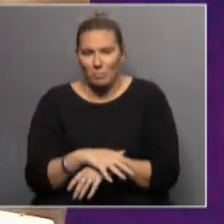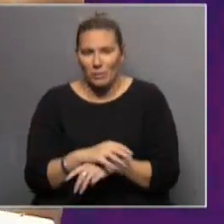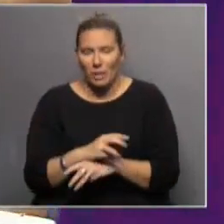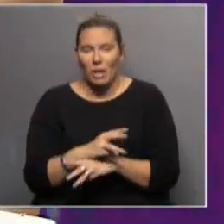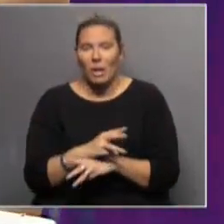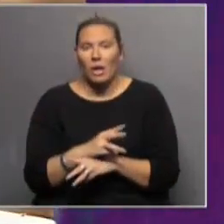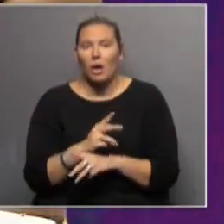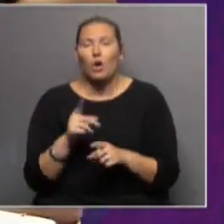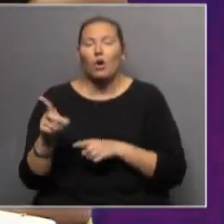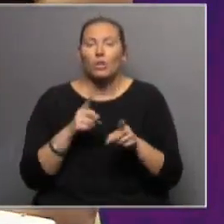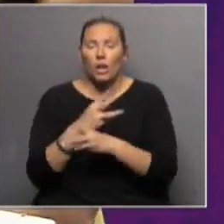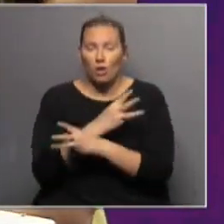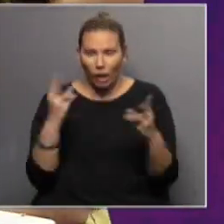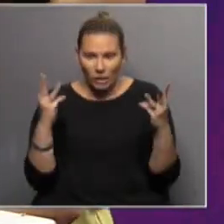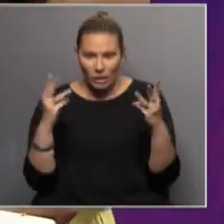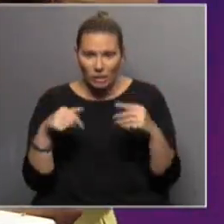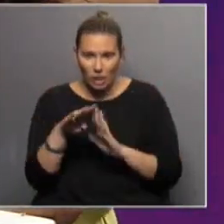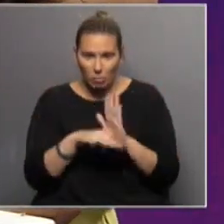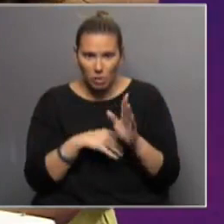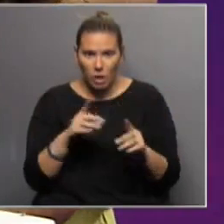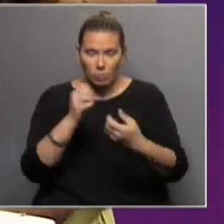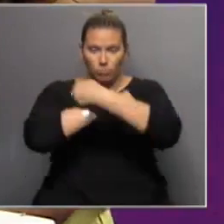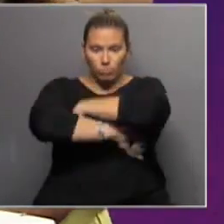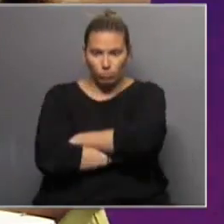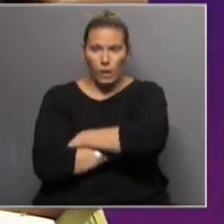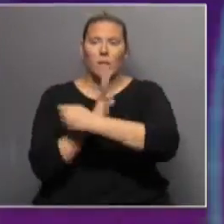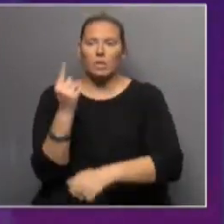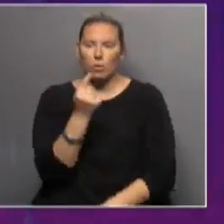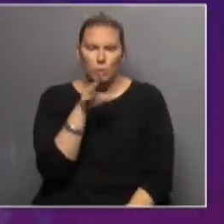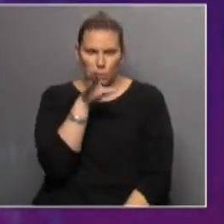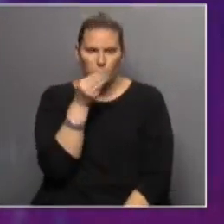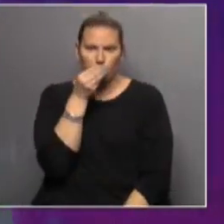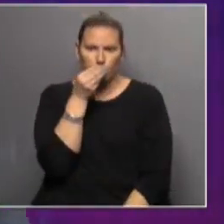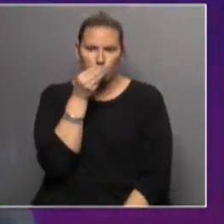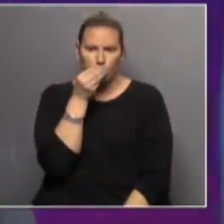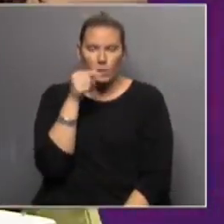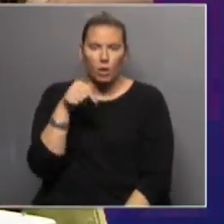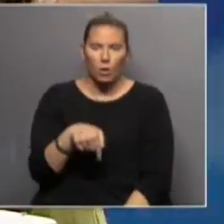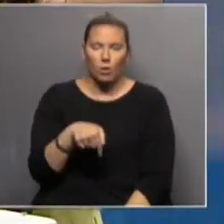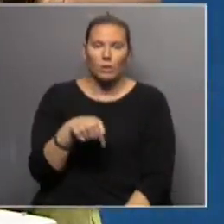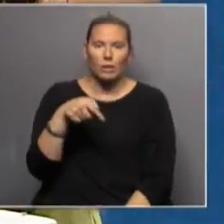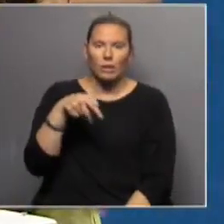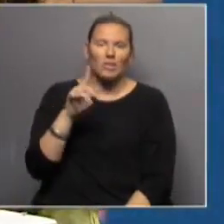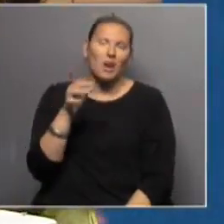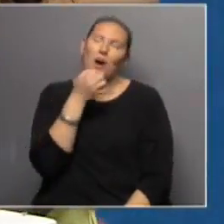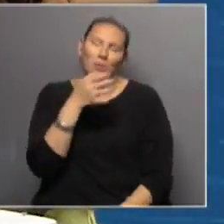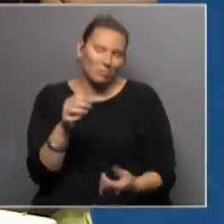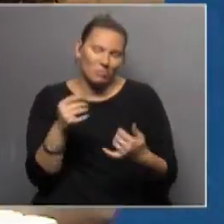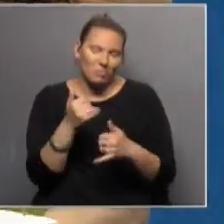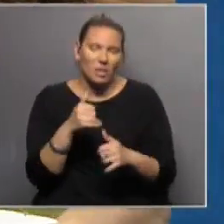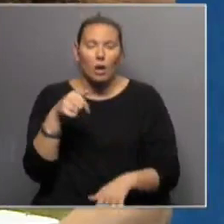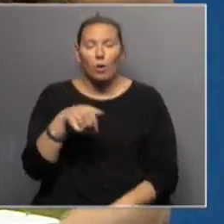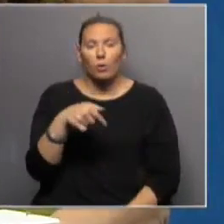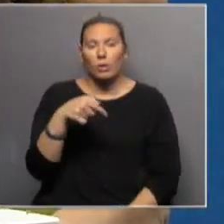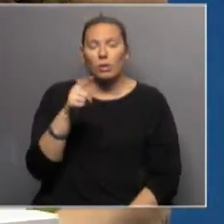Riola, tenés algo que decir. Nos cruzamos de brazos y hacemos silencio 5 minutos y terminamos. Hacemos silencio, no, por favor. Hoy, NBA... Me han tratado muy bien acá. 23